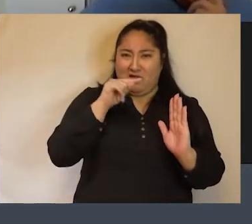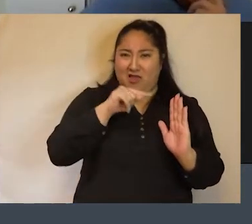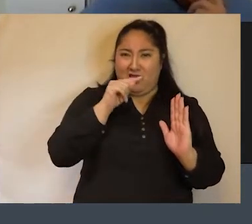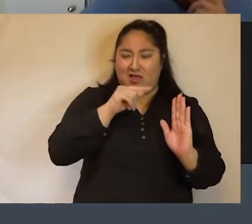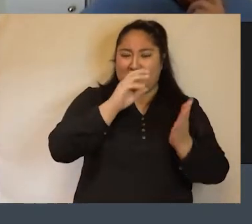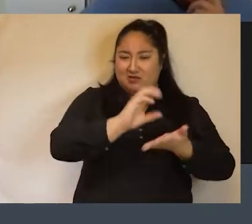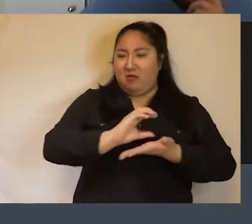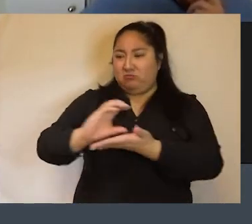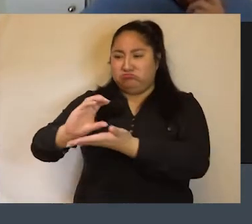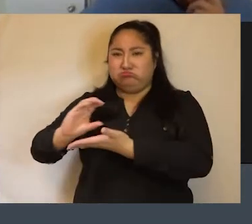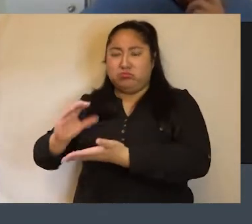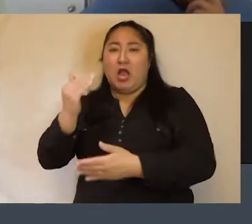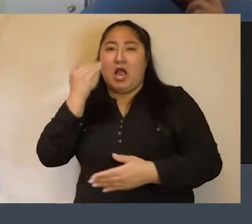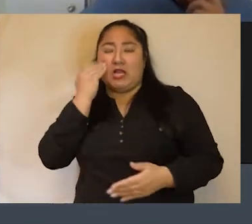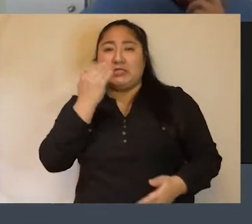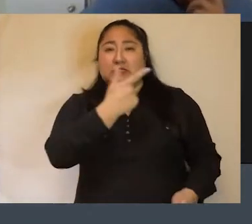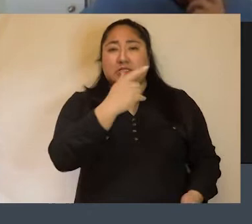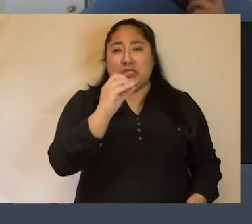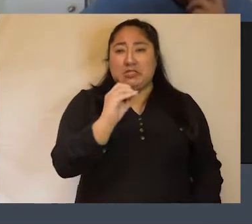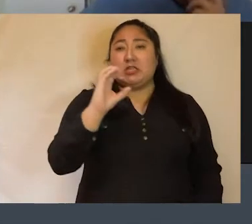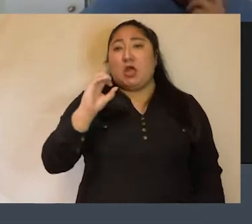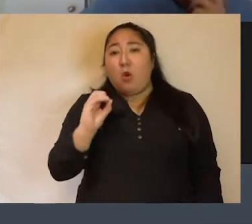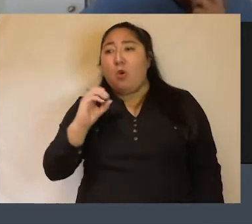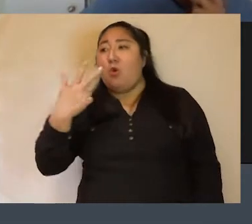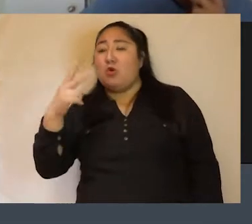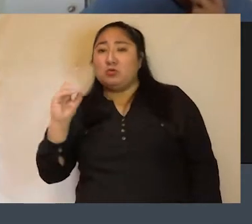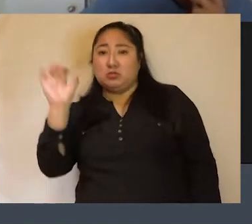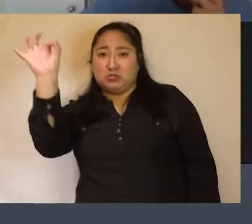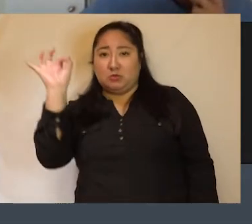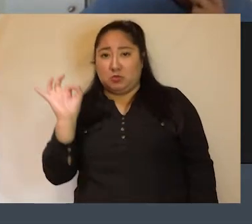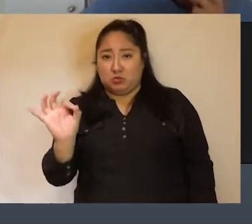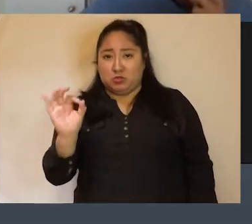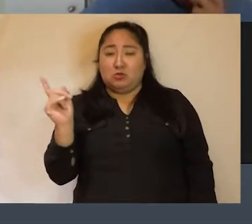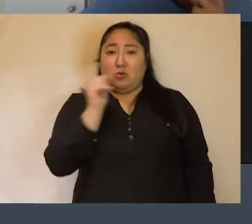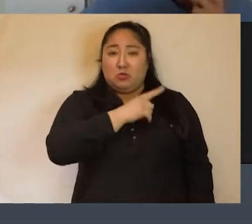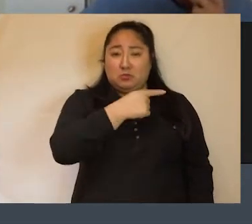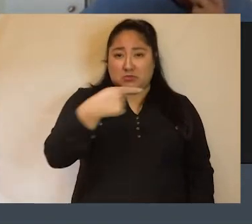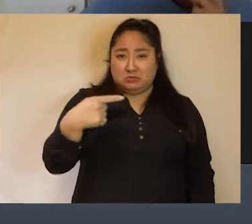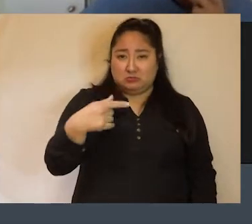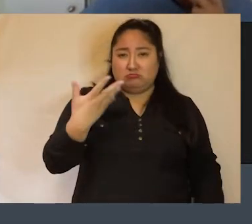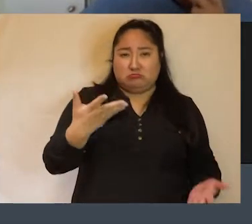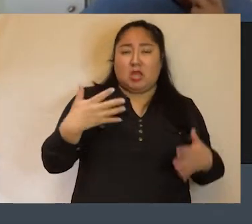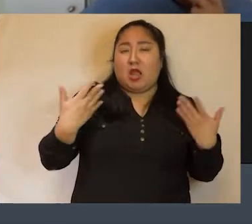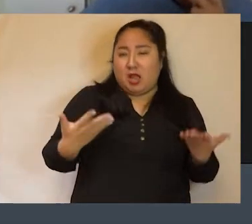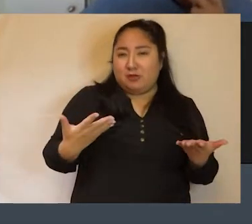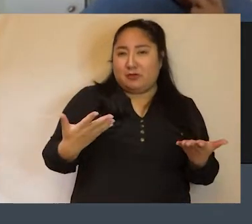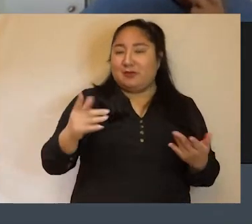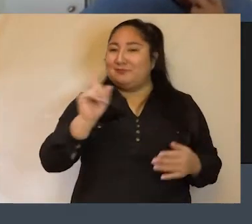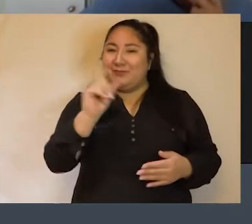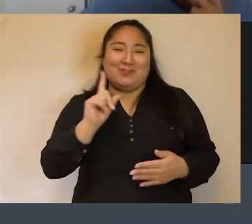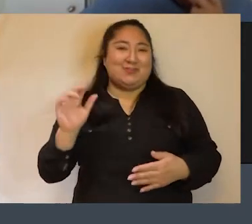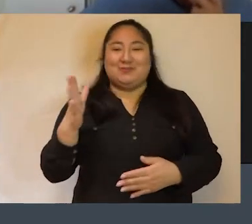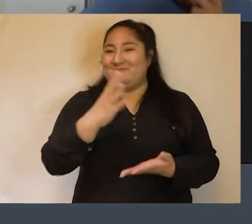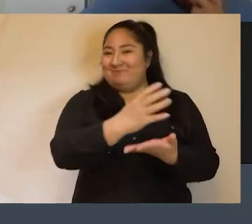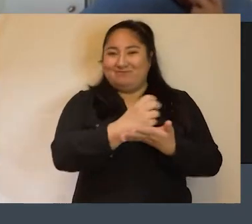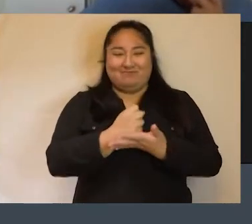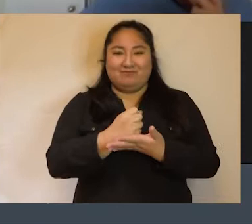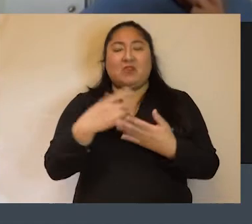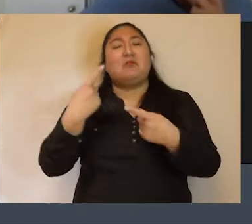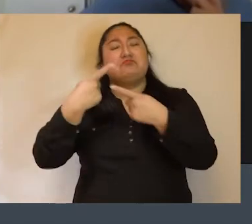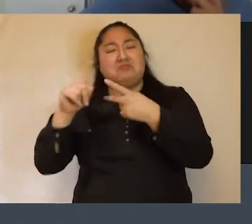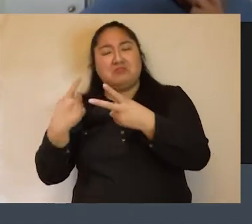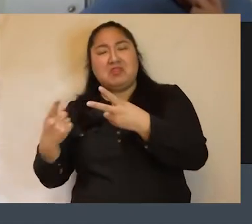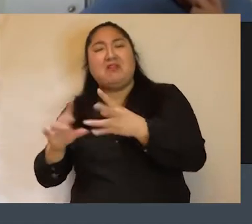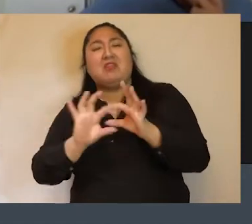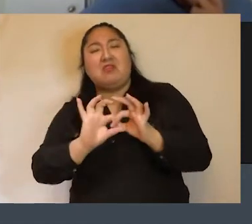pensiones iba a tener un salario similar al 70 hasta el 80% del último salario. Cosa que en cuestión no fue logrado,